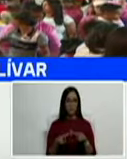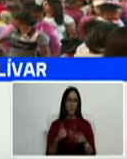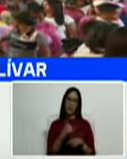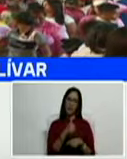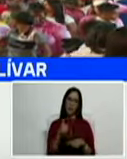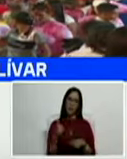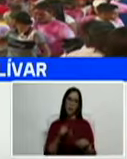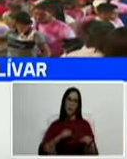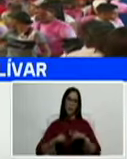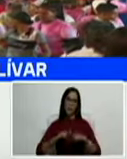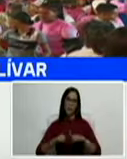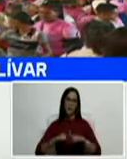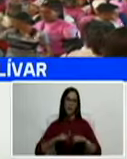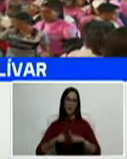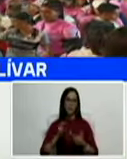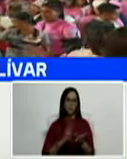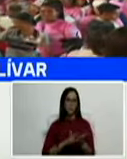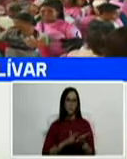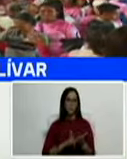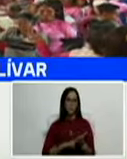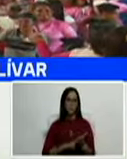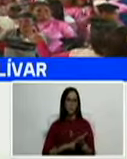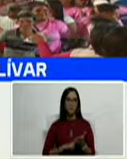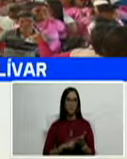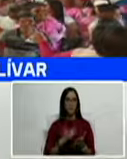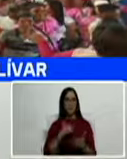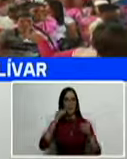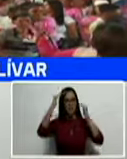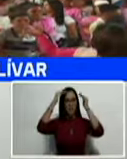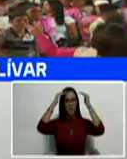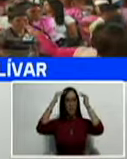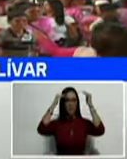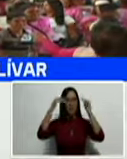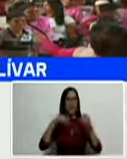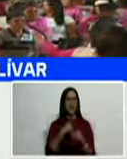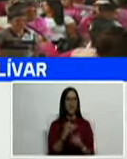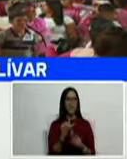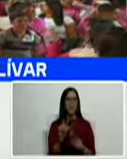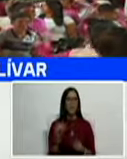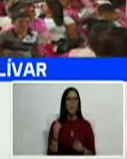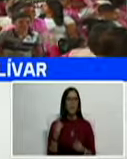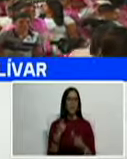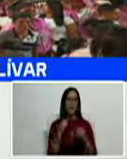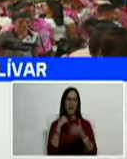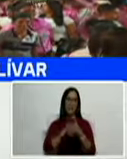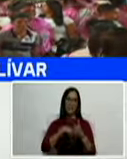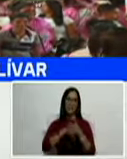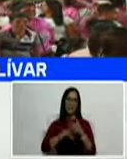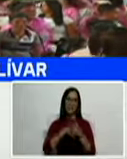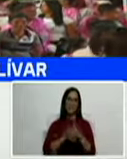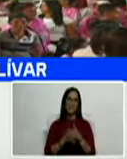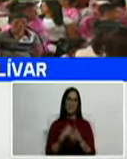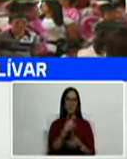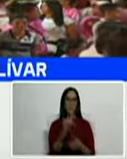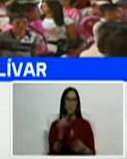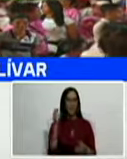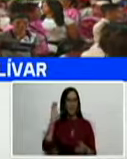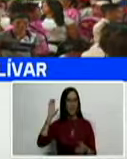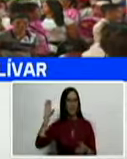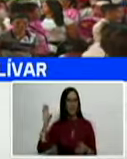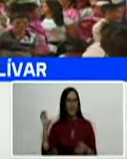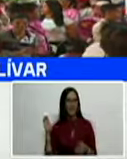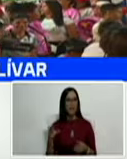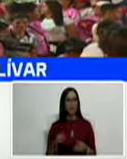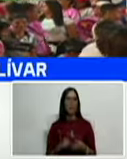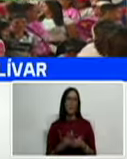cada movimiento, ¿verdad? Quiero saludar, veo aquí a varias primeras combatientes de varios estados,